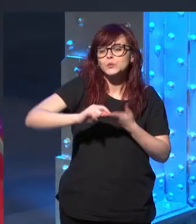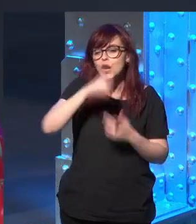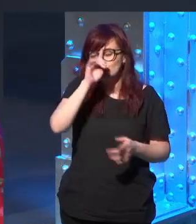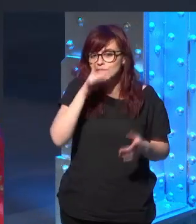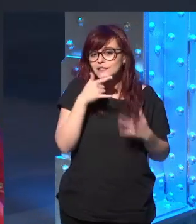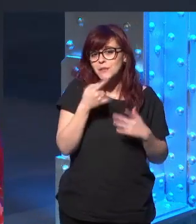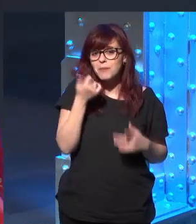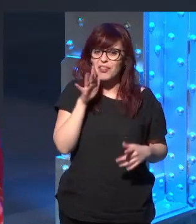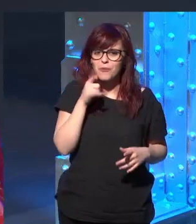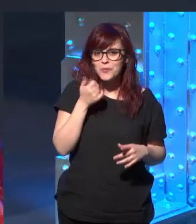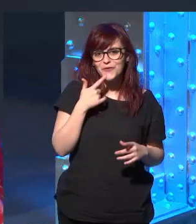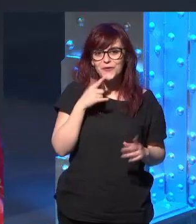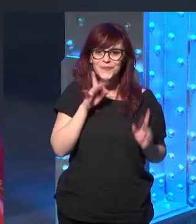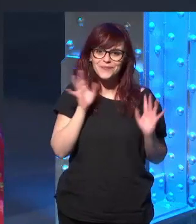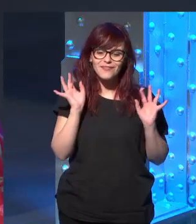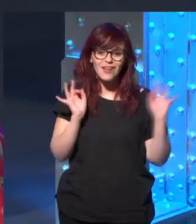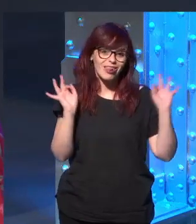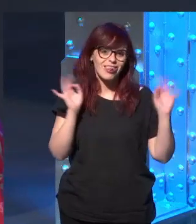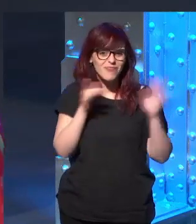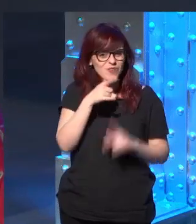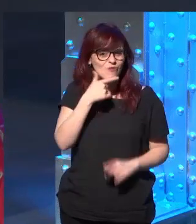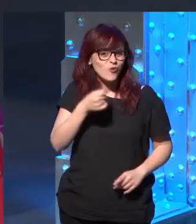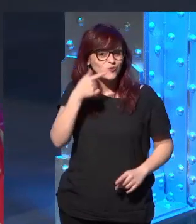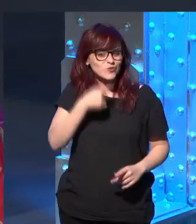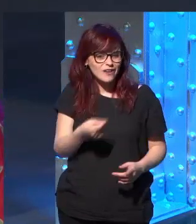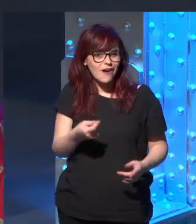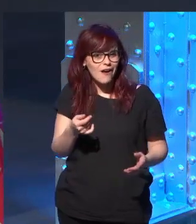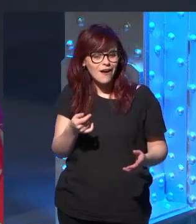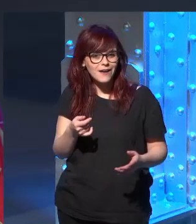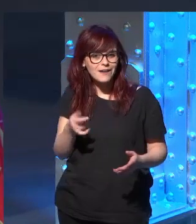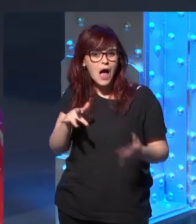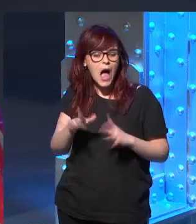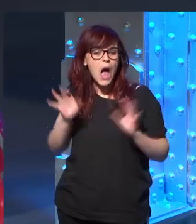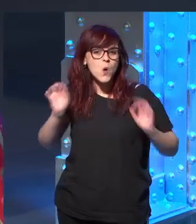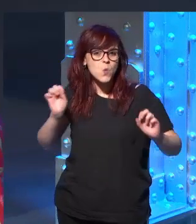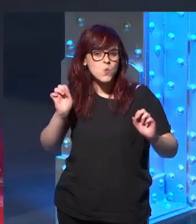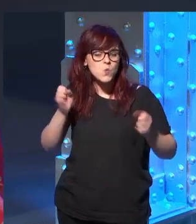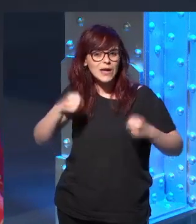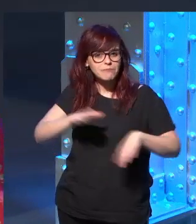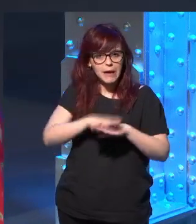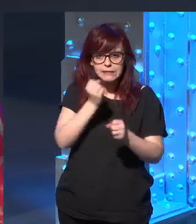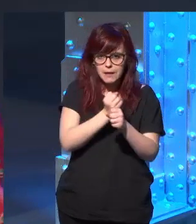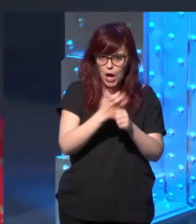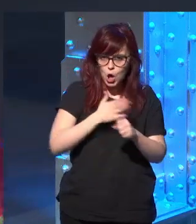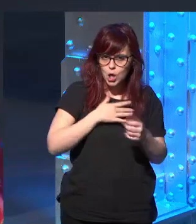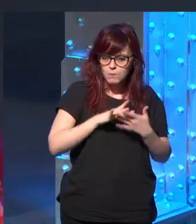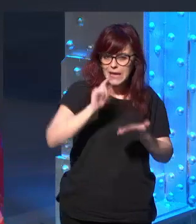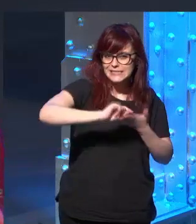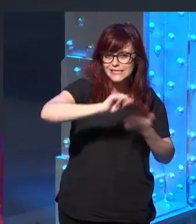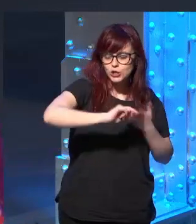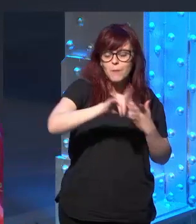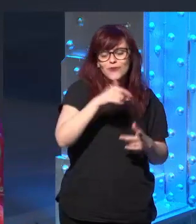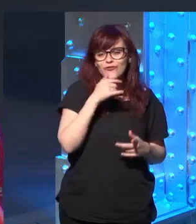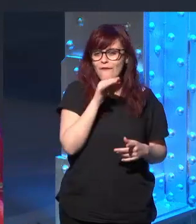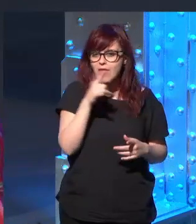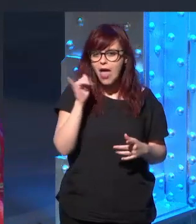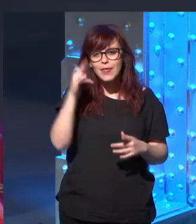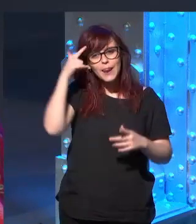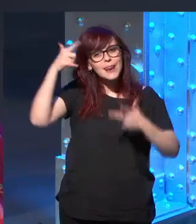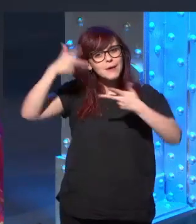sé si es muy cursi o es muy naif, pero me gusta pensar que, aunque tenga bastante que ver con mi trabajo, todavía hay un reducto